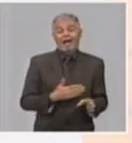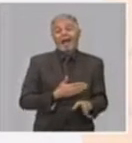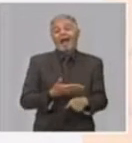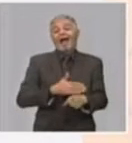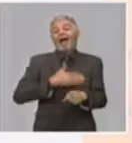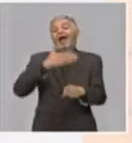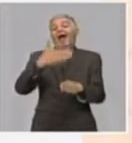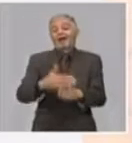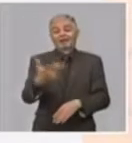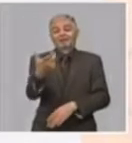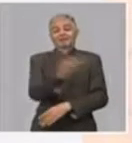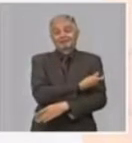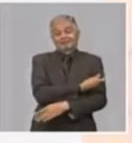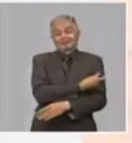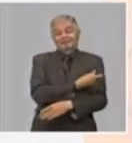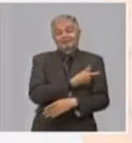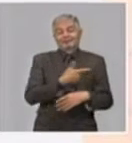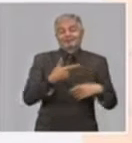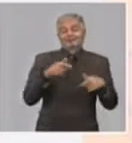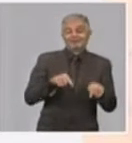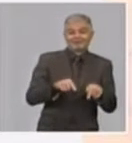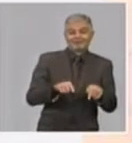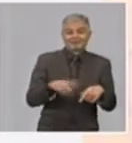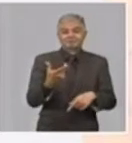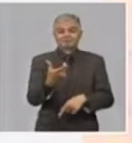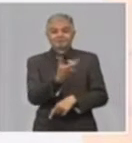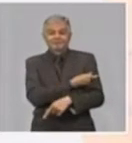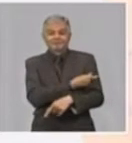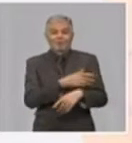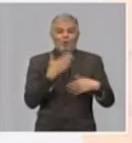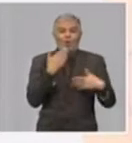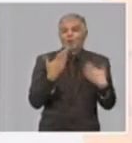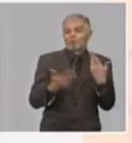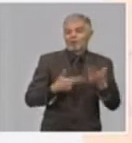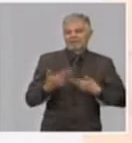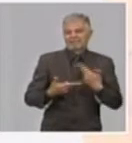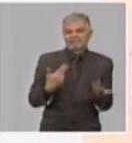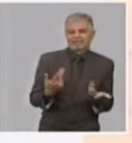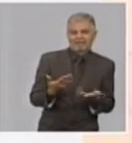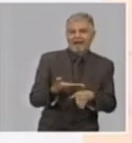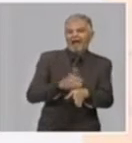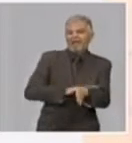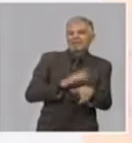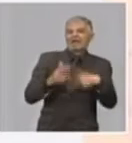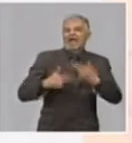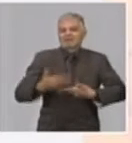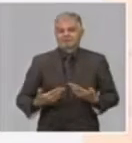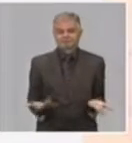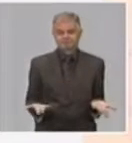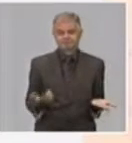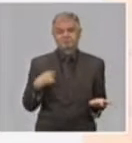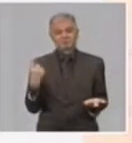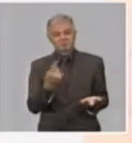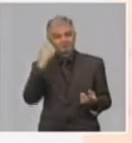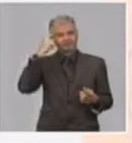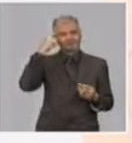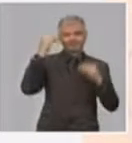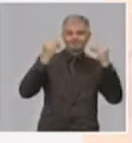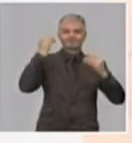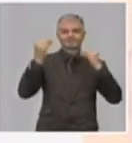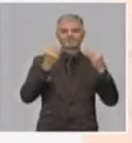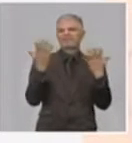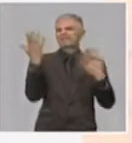soñada. Podemos hacer algo con las vacunas y con la inmunidad. Entonces, parte del cuestionamiento que estamos haciendo, bueno, ¿quién